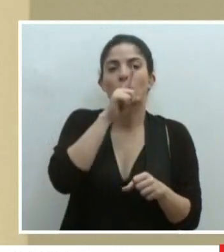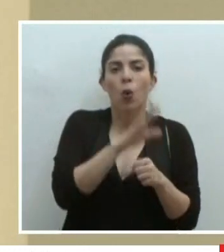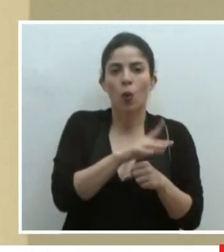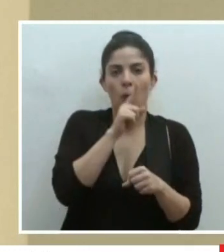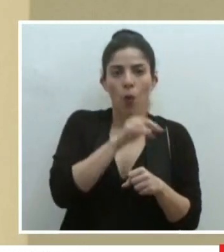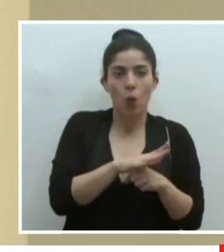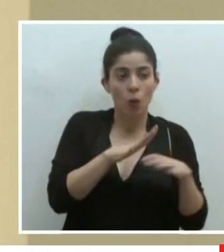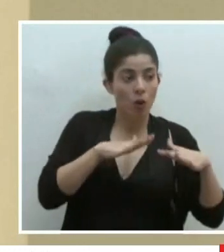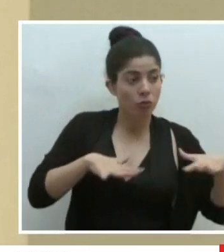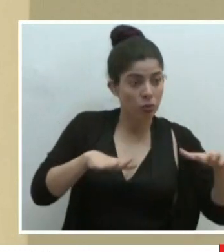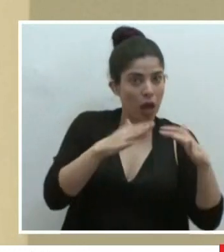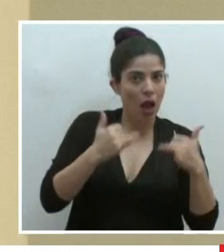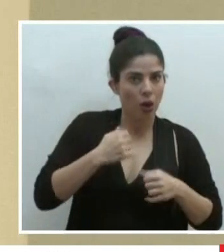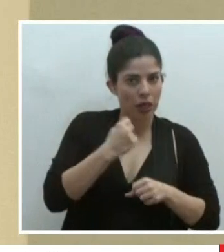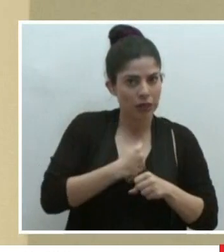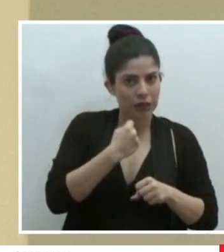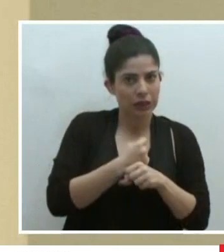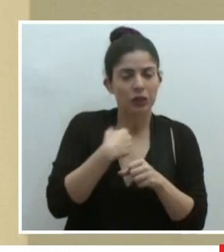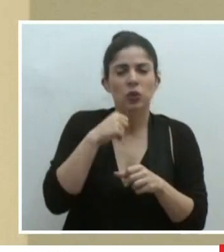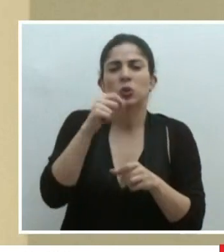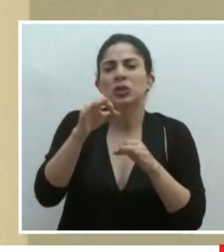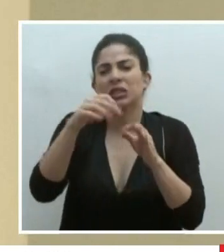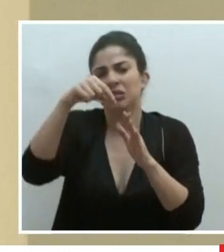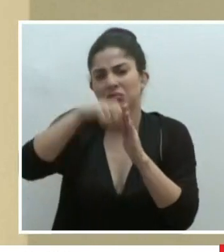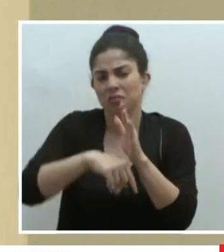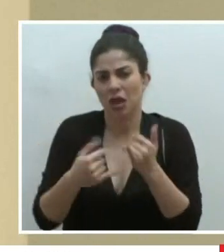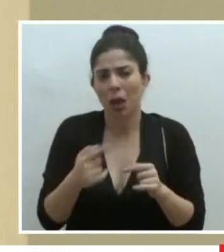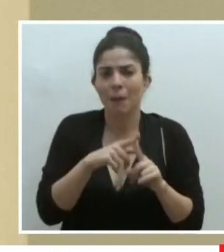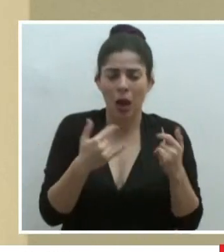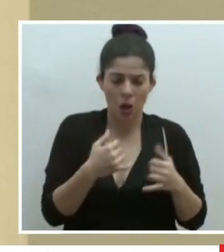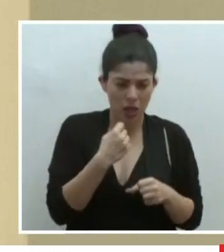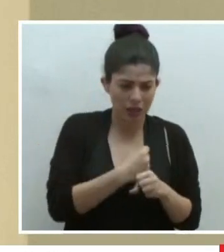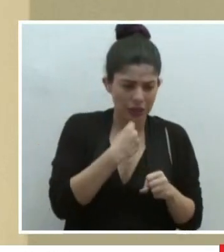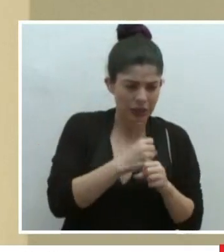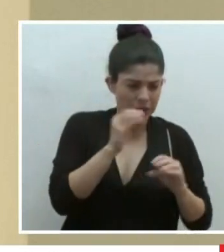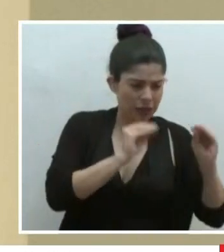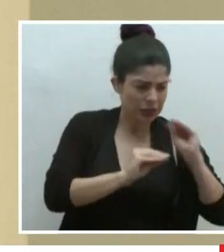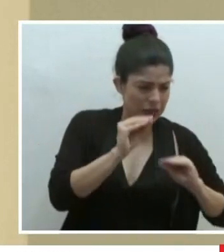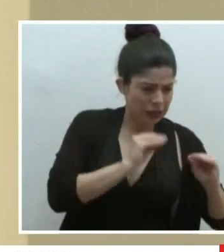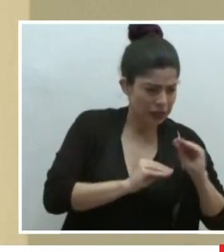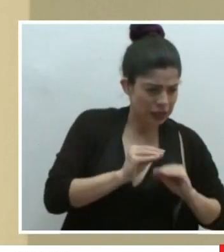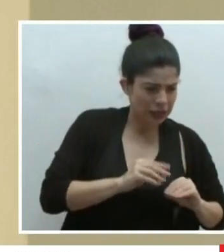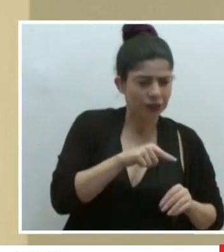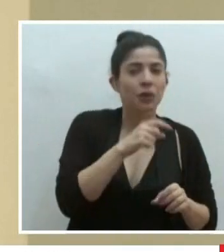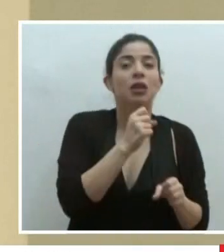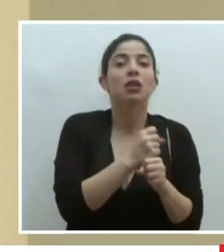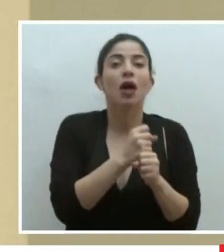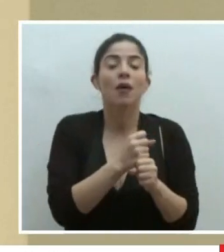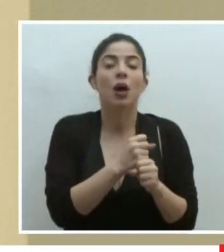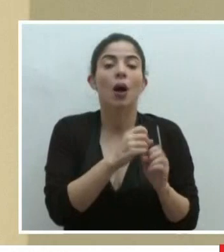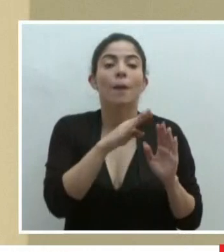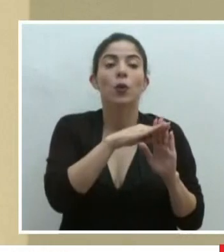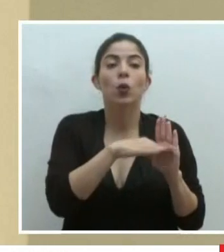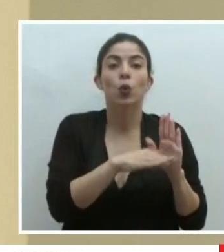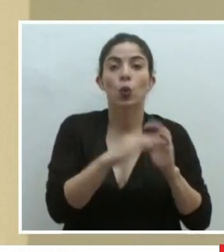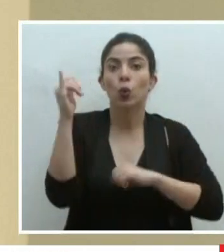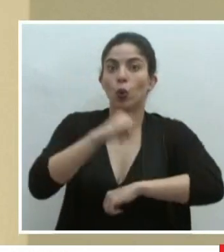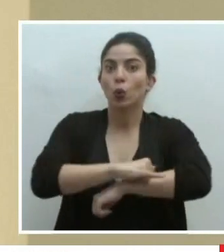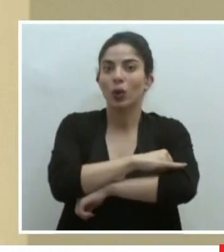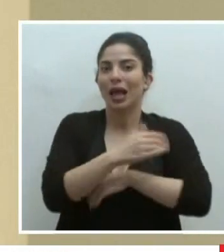las condiciones que estamos trabajando, no voy a detallarlas en este momento, pero que ya se están trabajando de la mano, ya el protocolo de aeropuertos